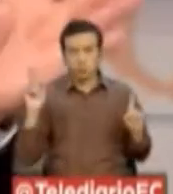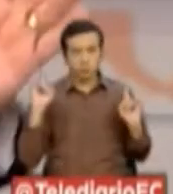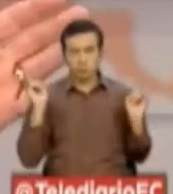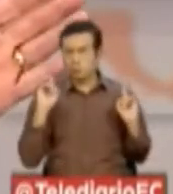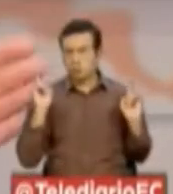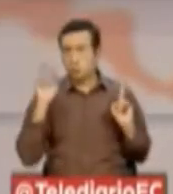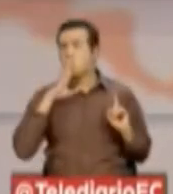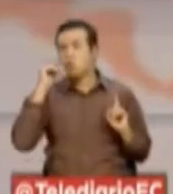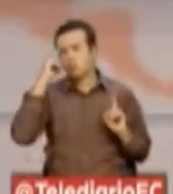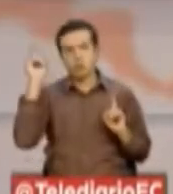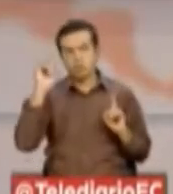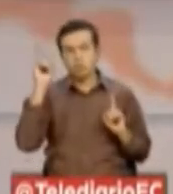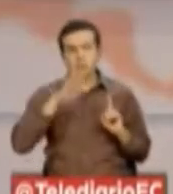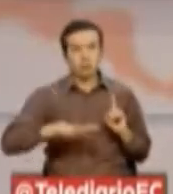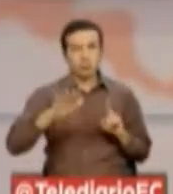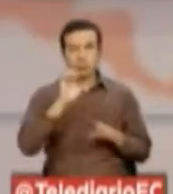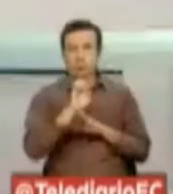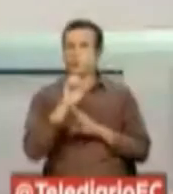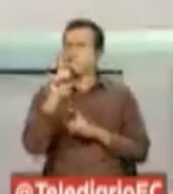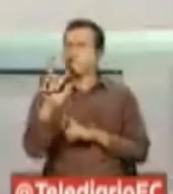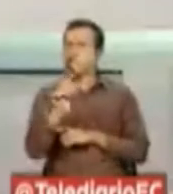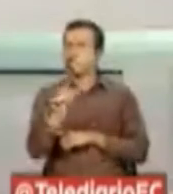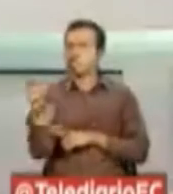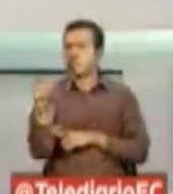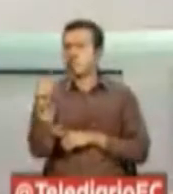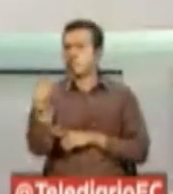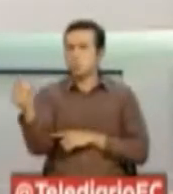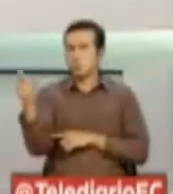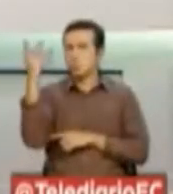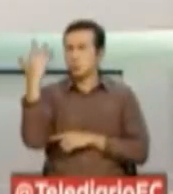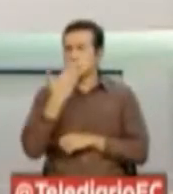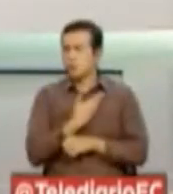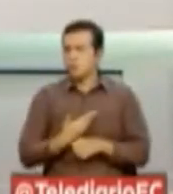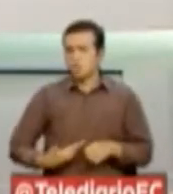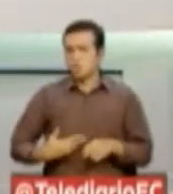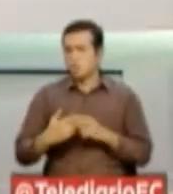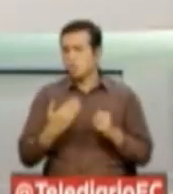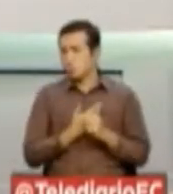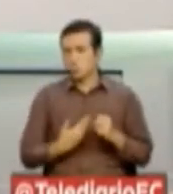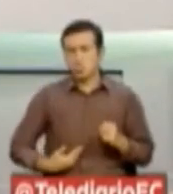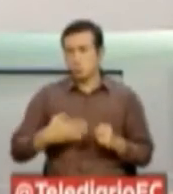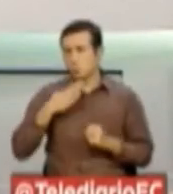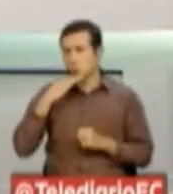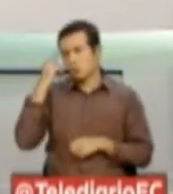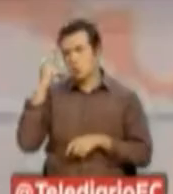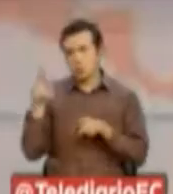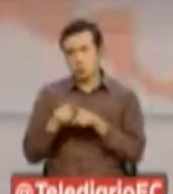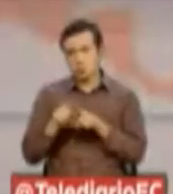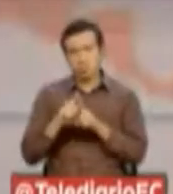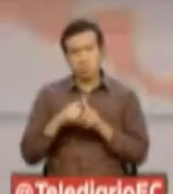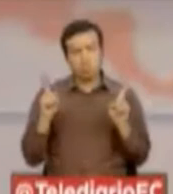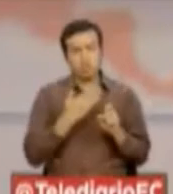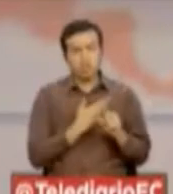es del pueblo pero luego a decir que fue la misma génesis de presidente del ex presidente rafael correa me ha permítame decirle que el presidente no lo vaya a